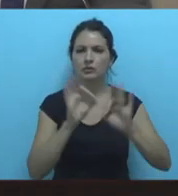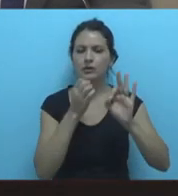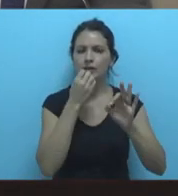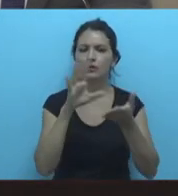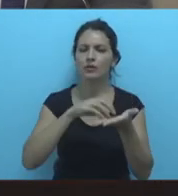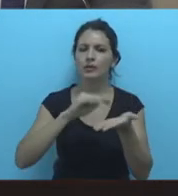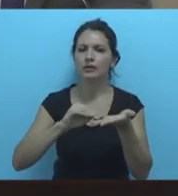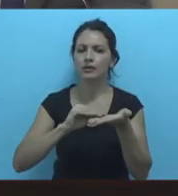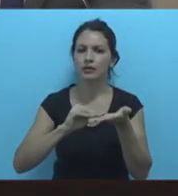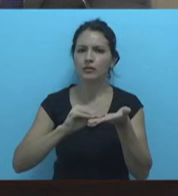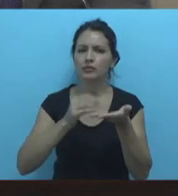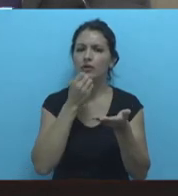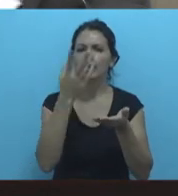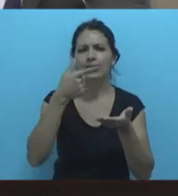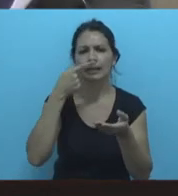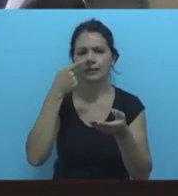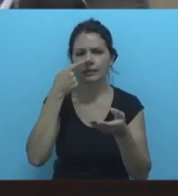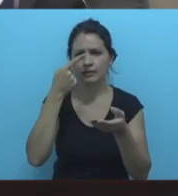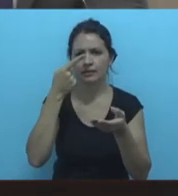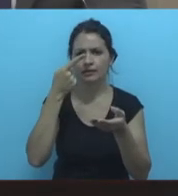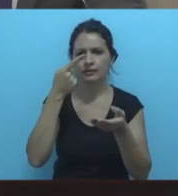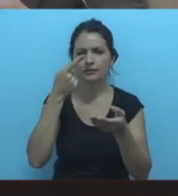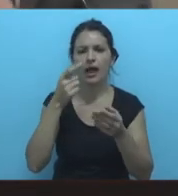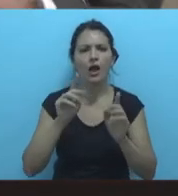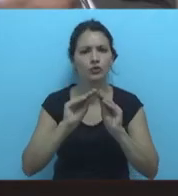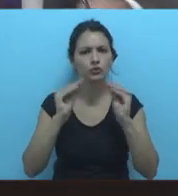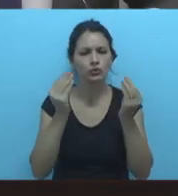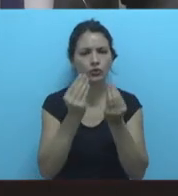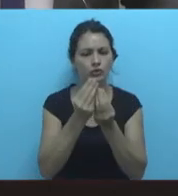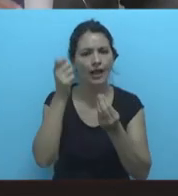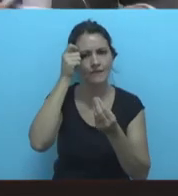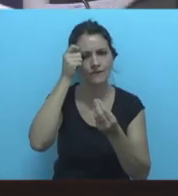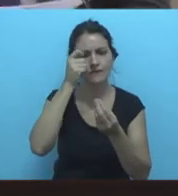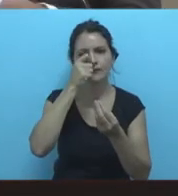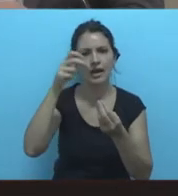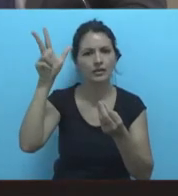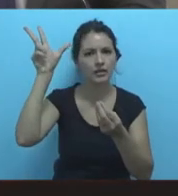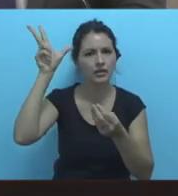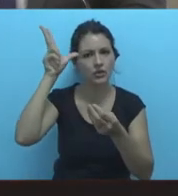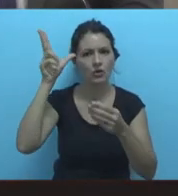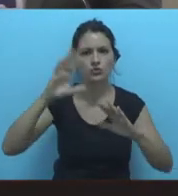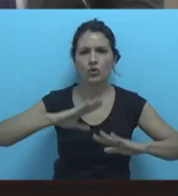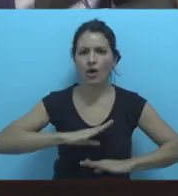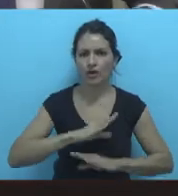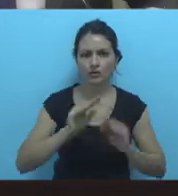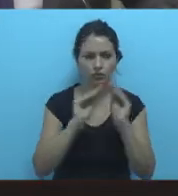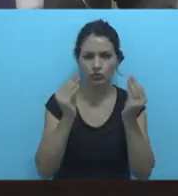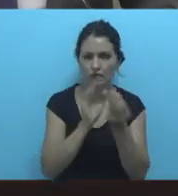Proyecto de declaración. La Cámara de Diputados declara de interés 28 eventos y jornada en todo el territorio de la provincia de Santa Fe.